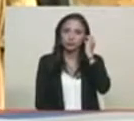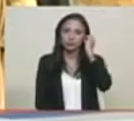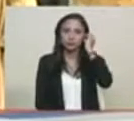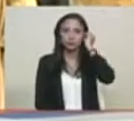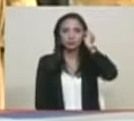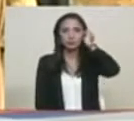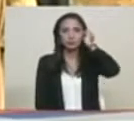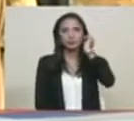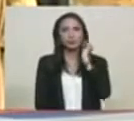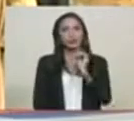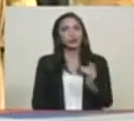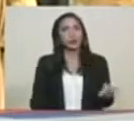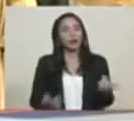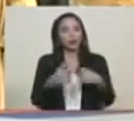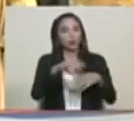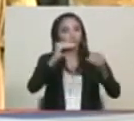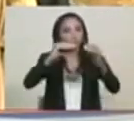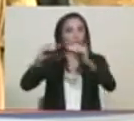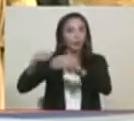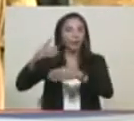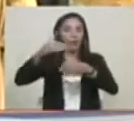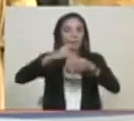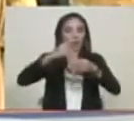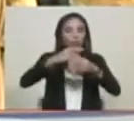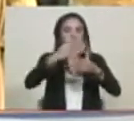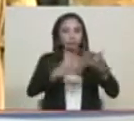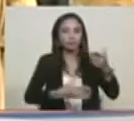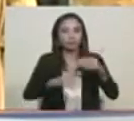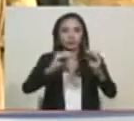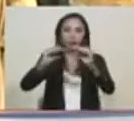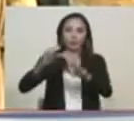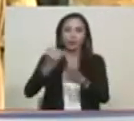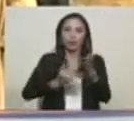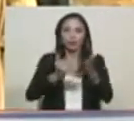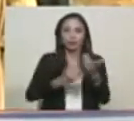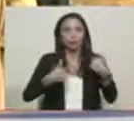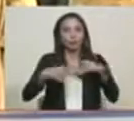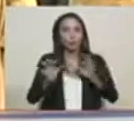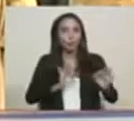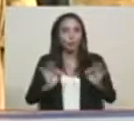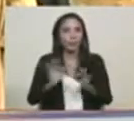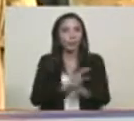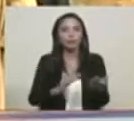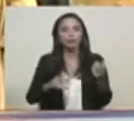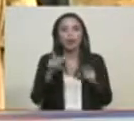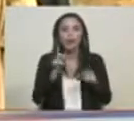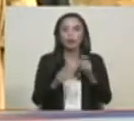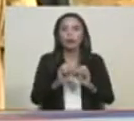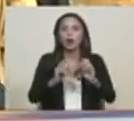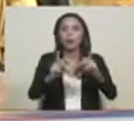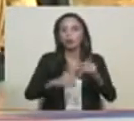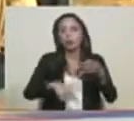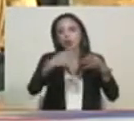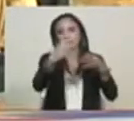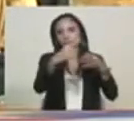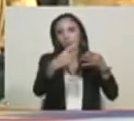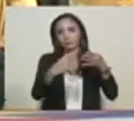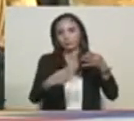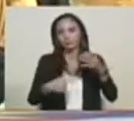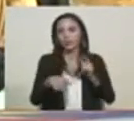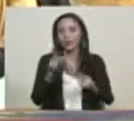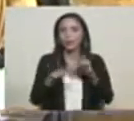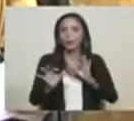por eso como que el censo y por eso que hemos preparado en conjunto adopción pienso